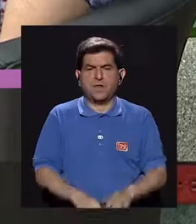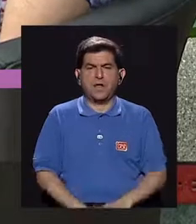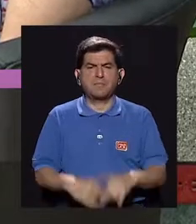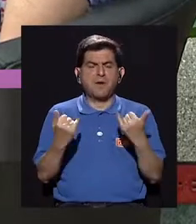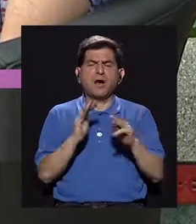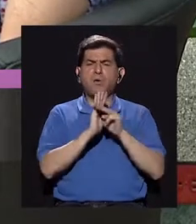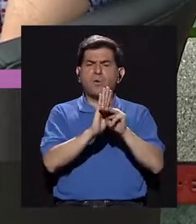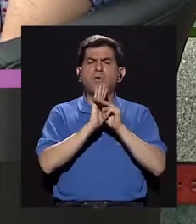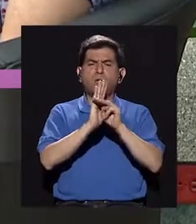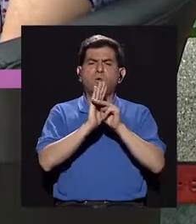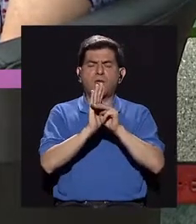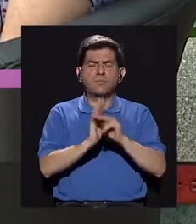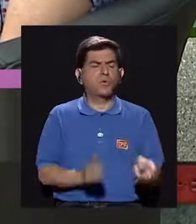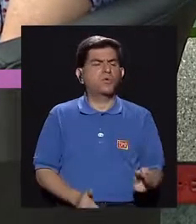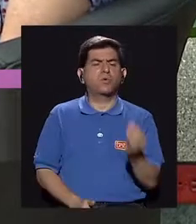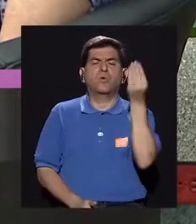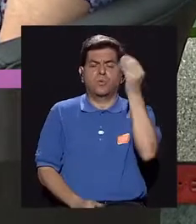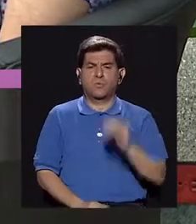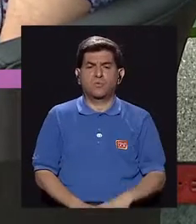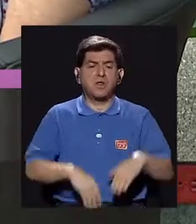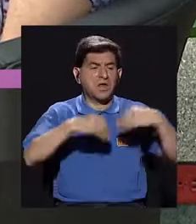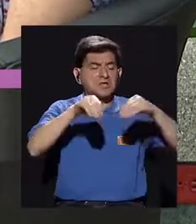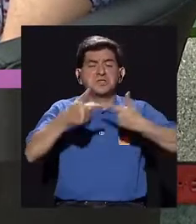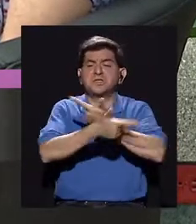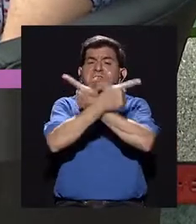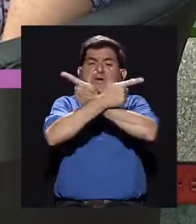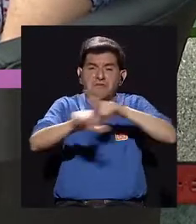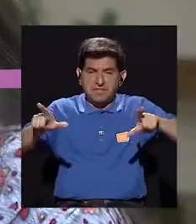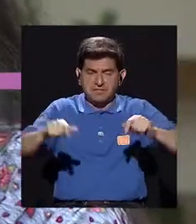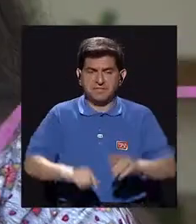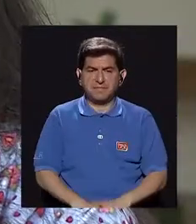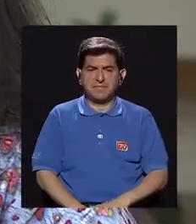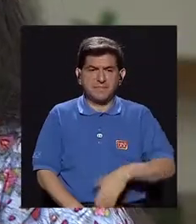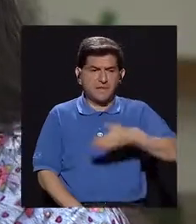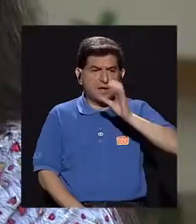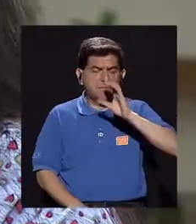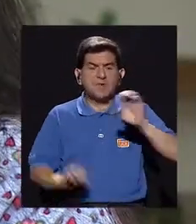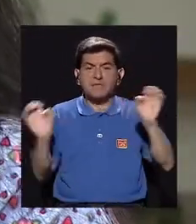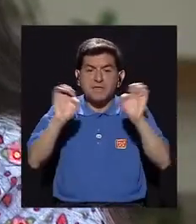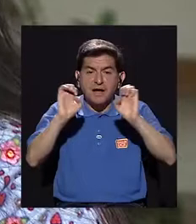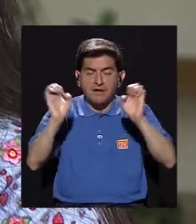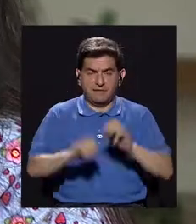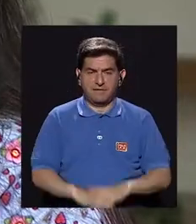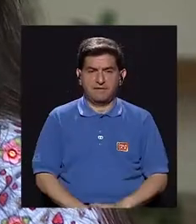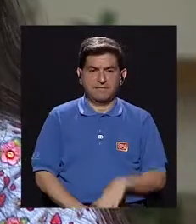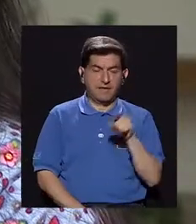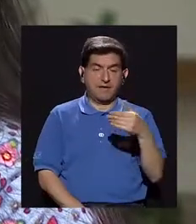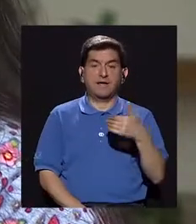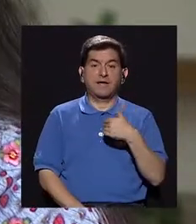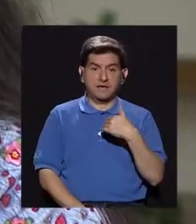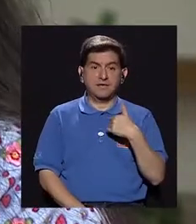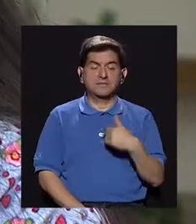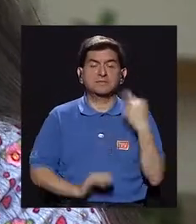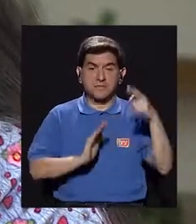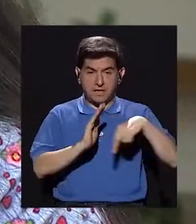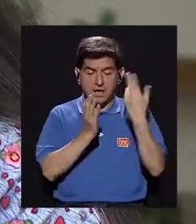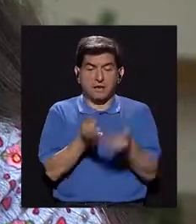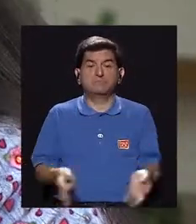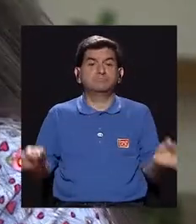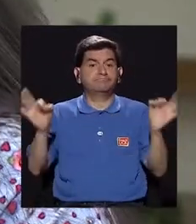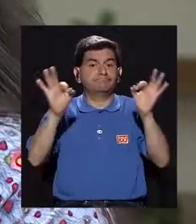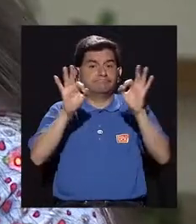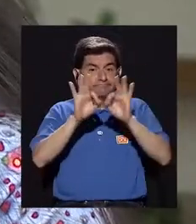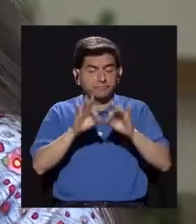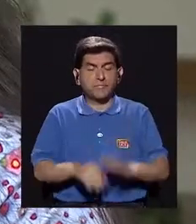ejemplo, que está muy de moda ahora inclusive con los muchachos y que está en venta libre. Las bebidas energéticas inclusive están teniendo un papel